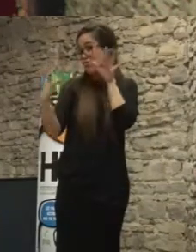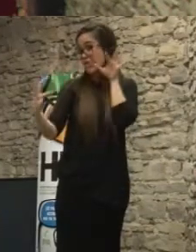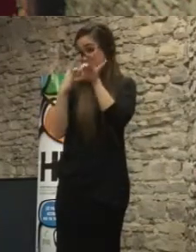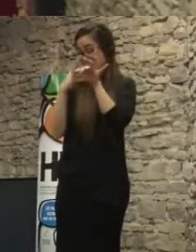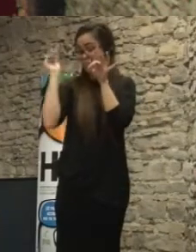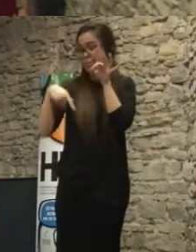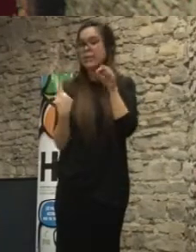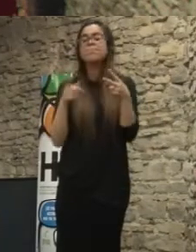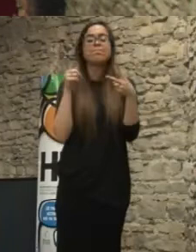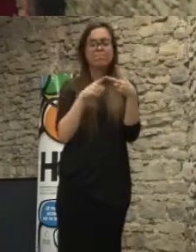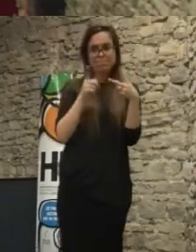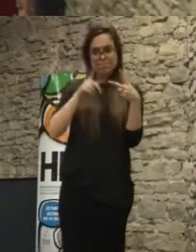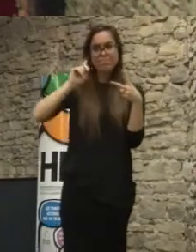también,